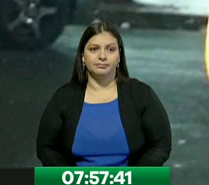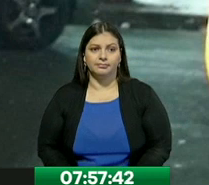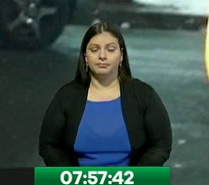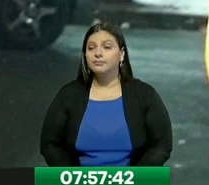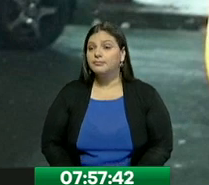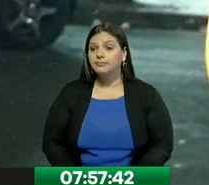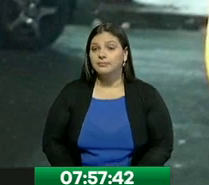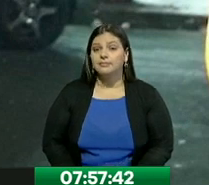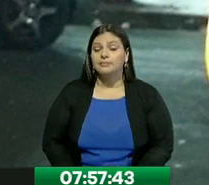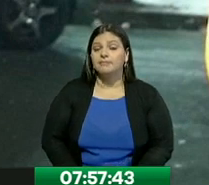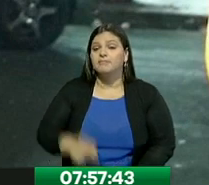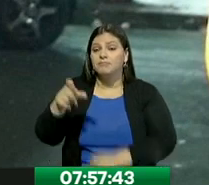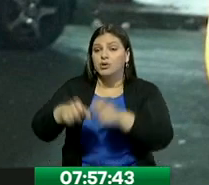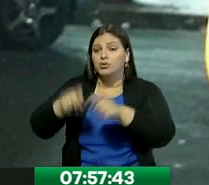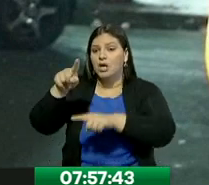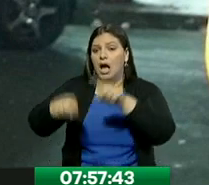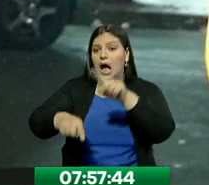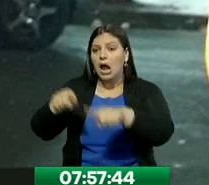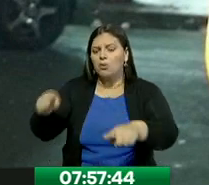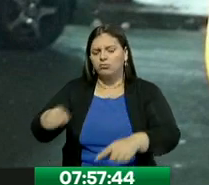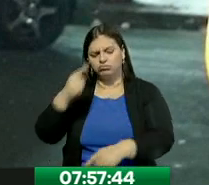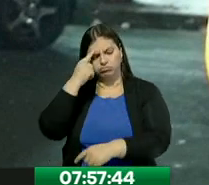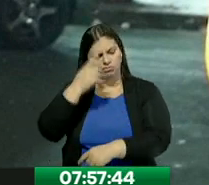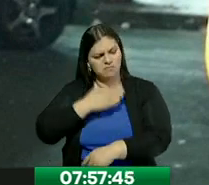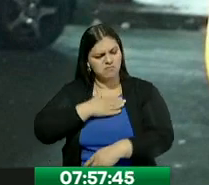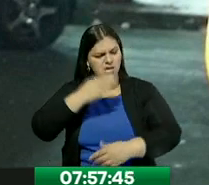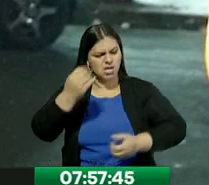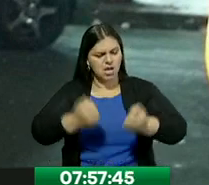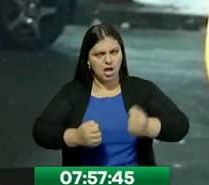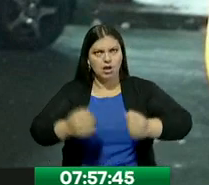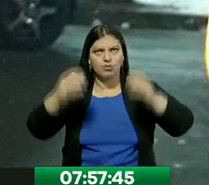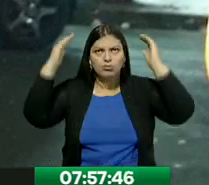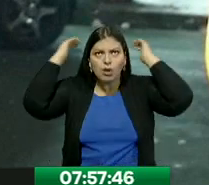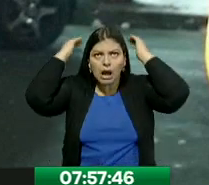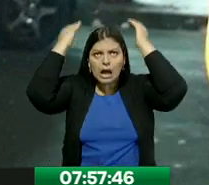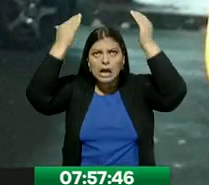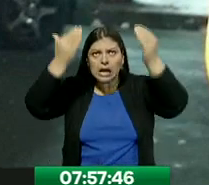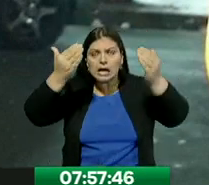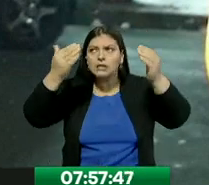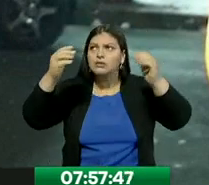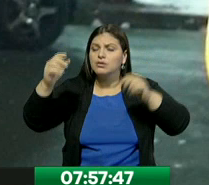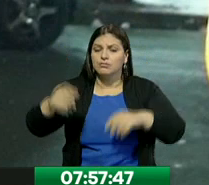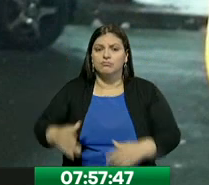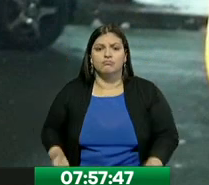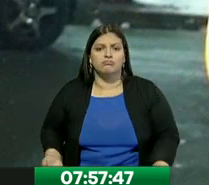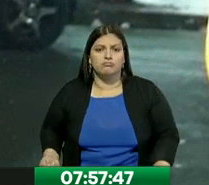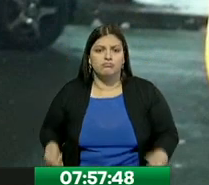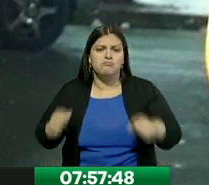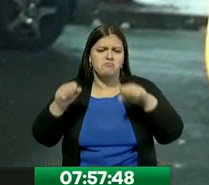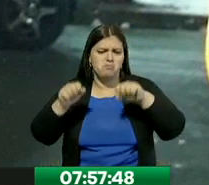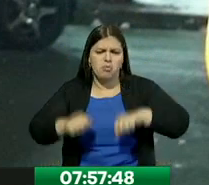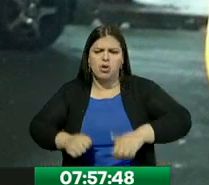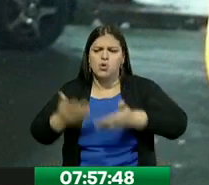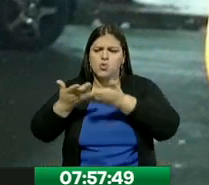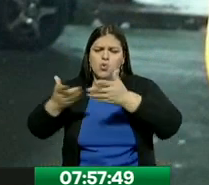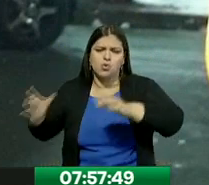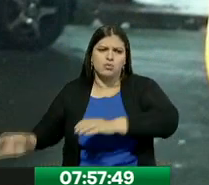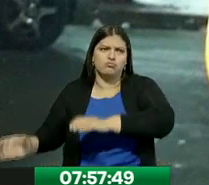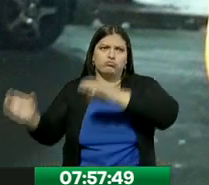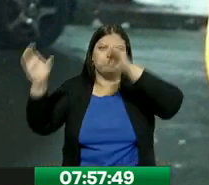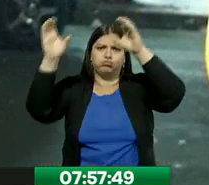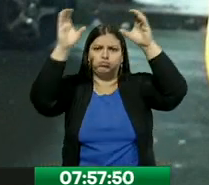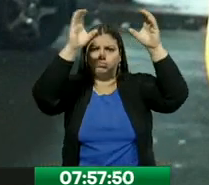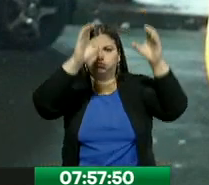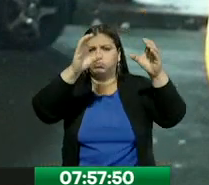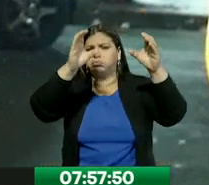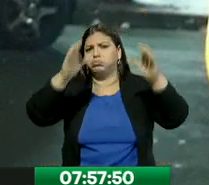estas parrillas en el techo de su vehículo, como que si esta es una vía para que el artefacto no se